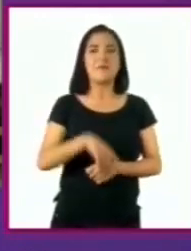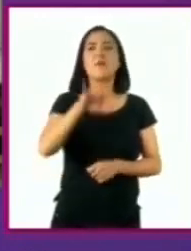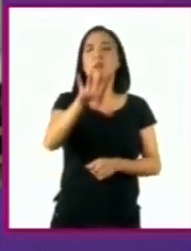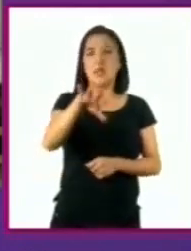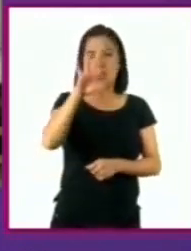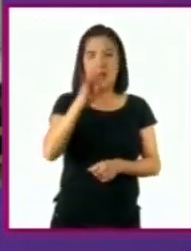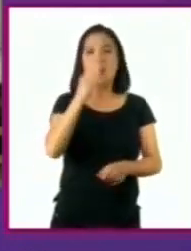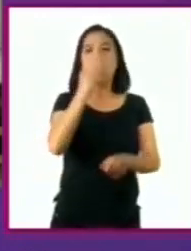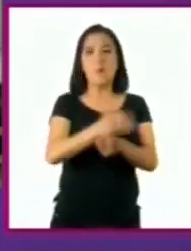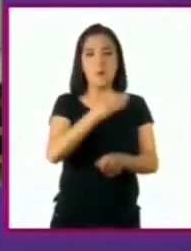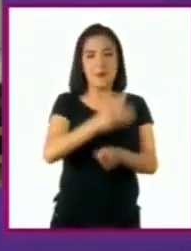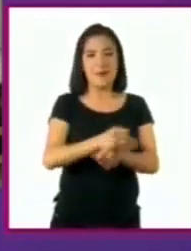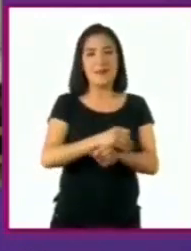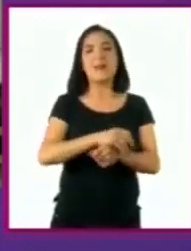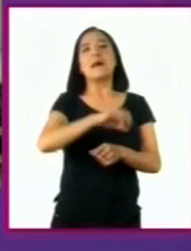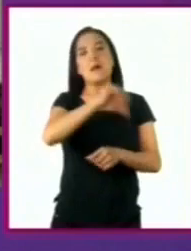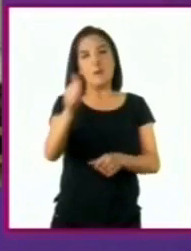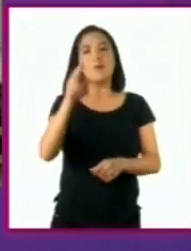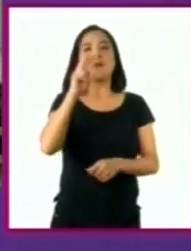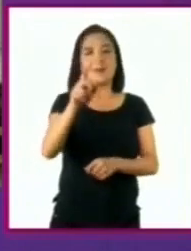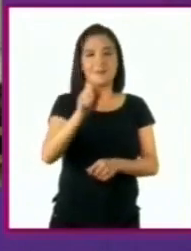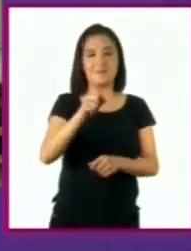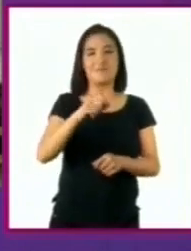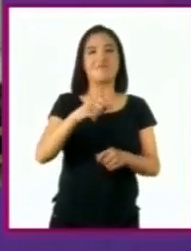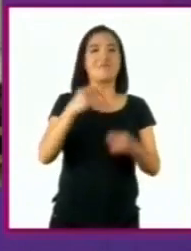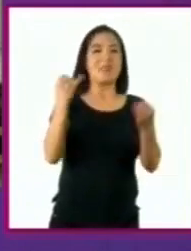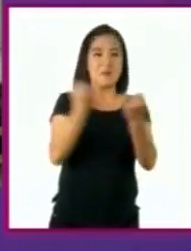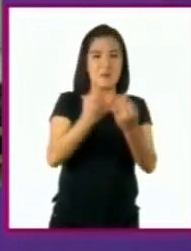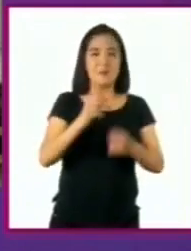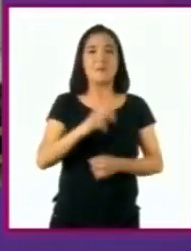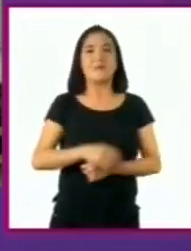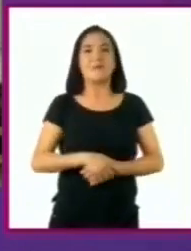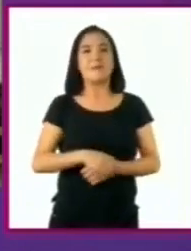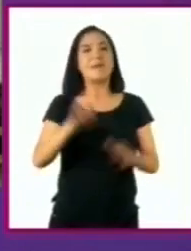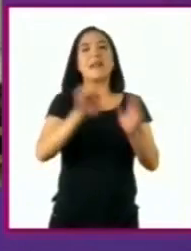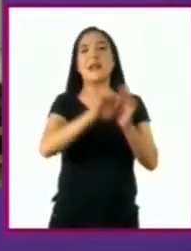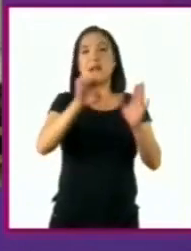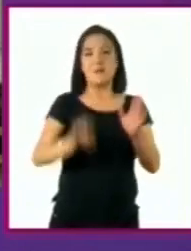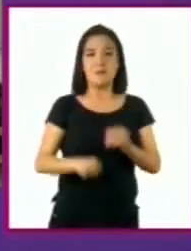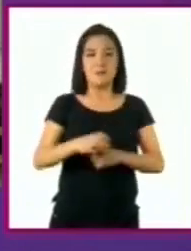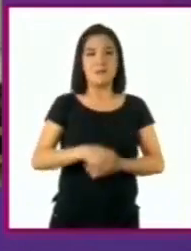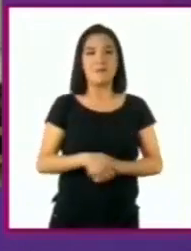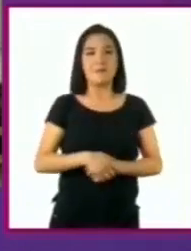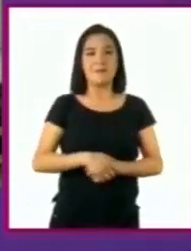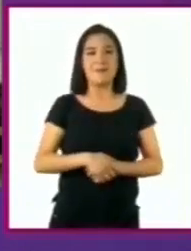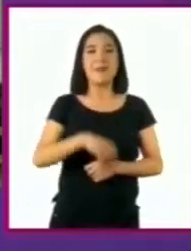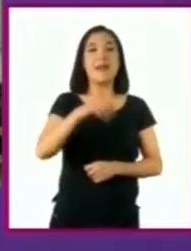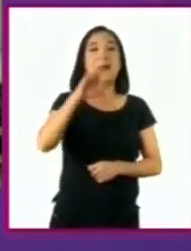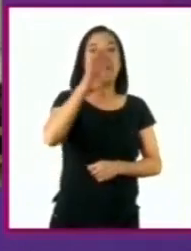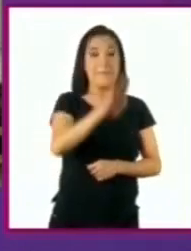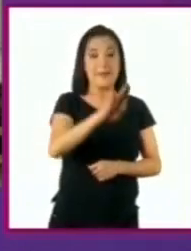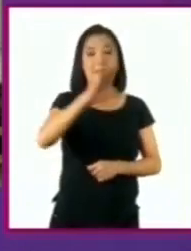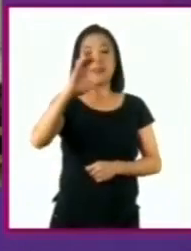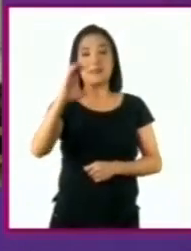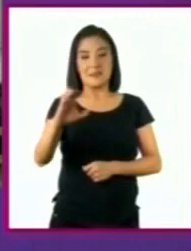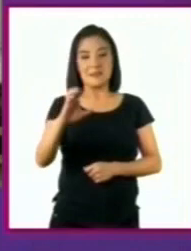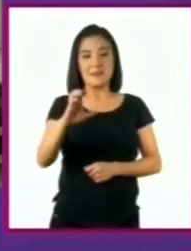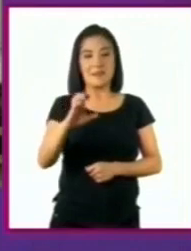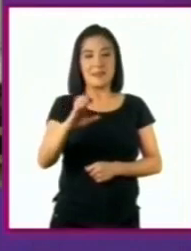Escojamos ahora otro par de segmentos correspondientes. Por ejemplo, los segmentos BC